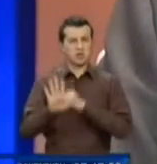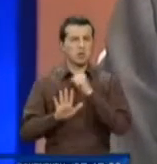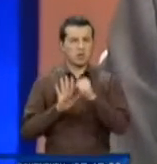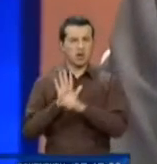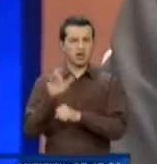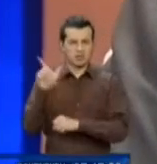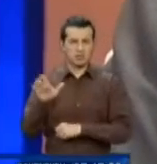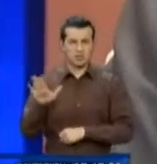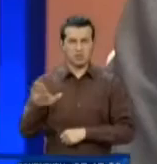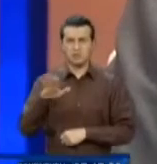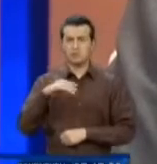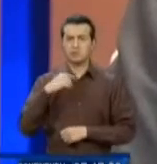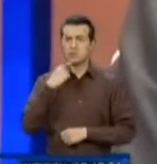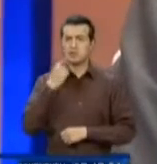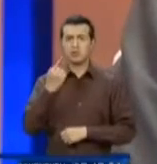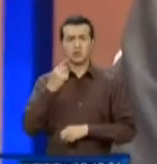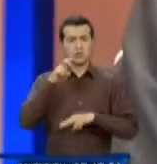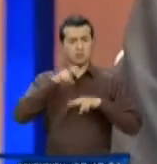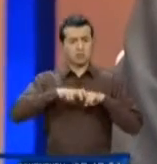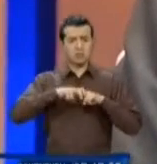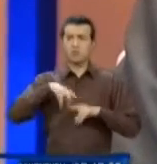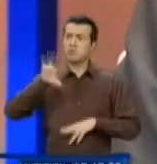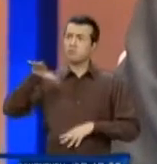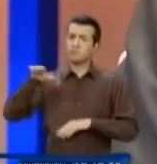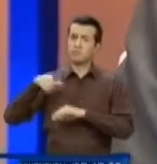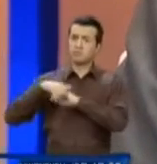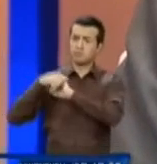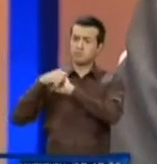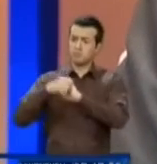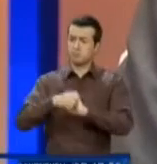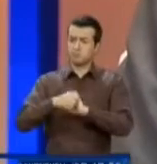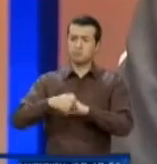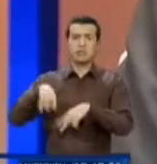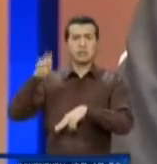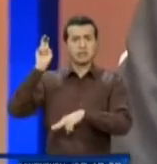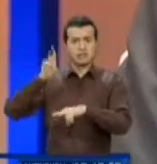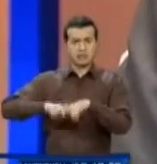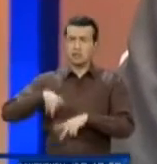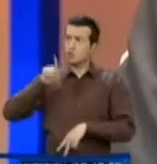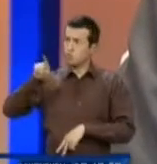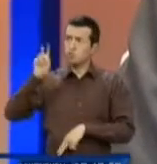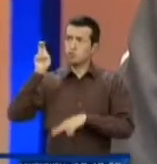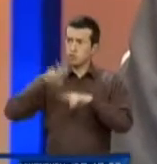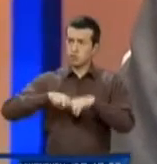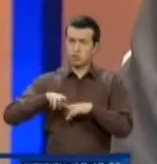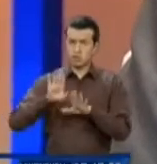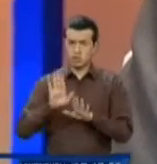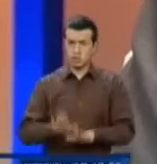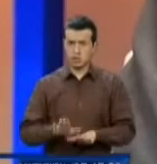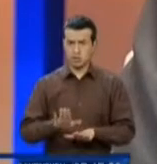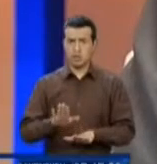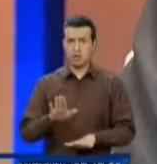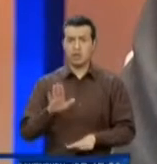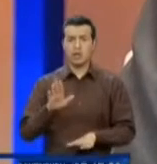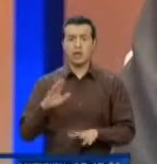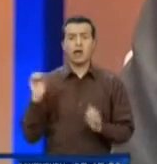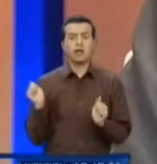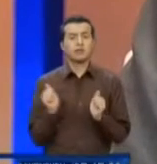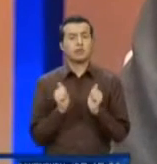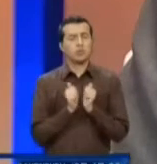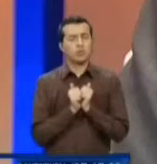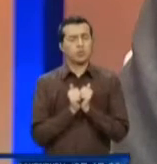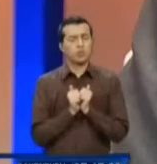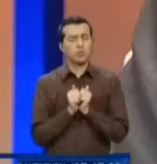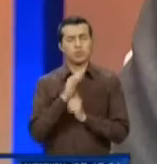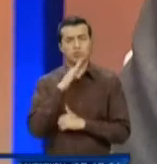¿no? Cogía un banquito, le cogía de la mano y le hacía sentar en el puesto de él. Y en el banquito se sentaba al lado. Y les